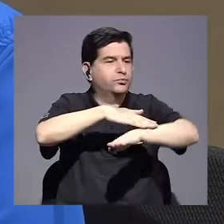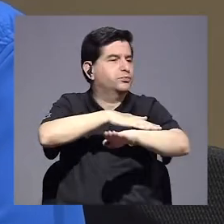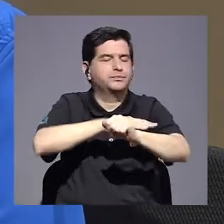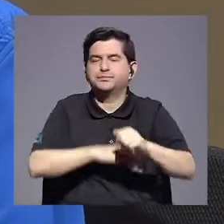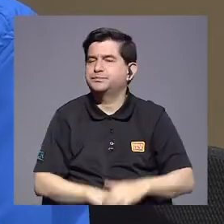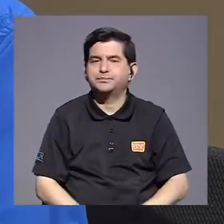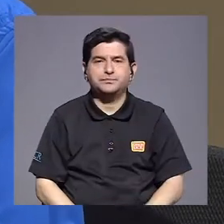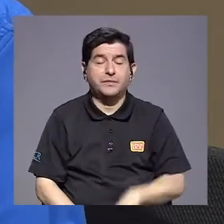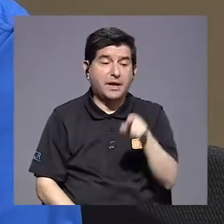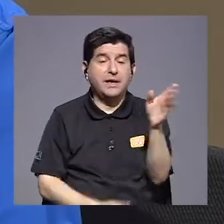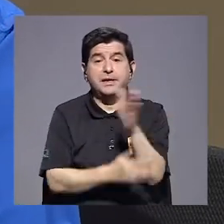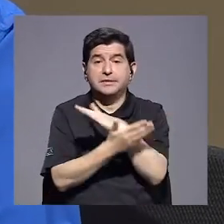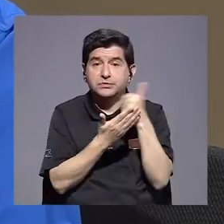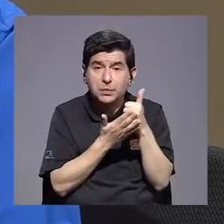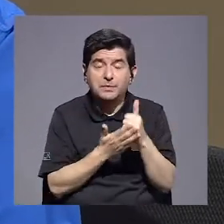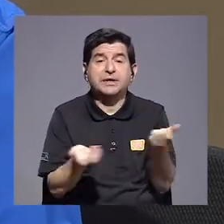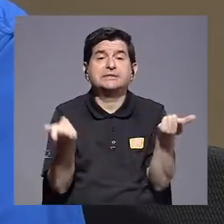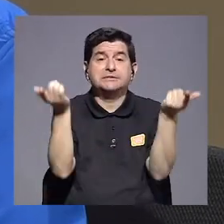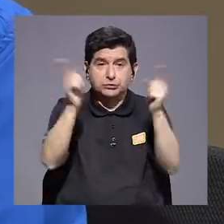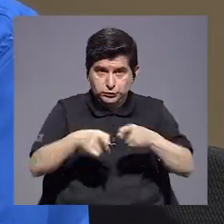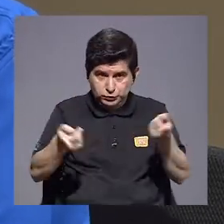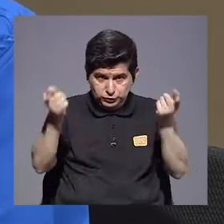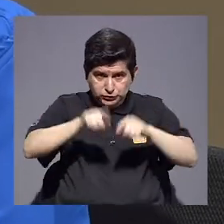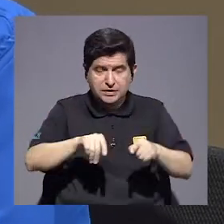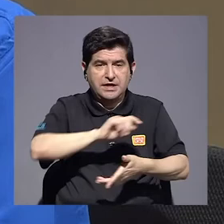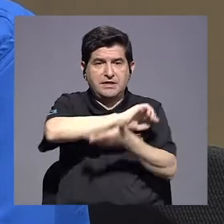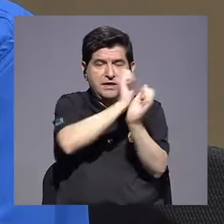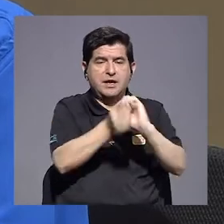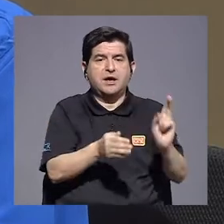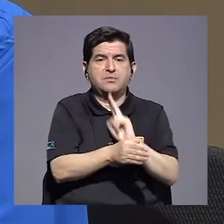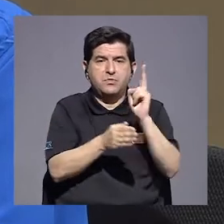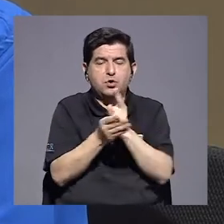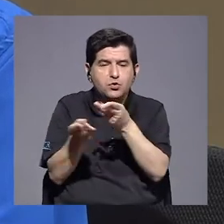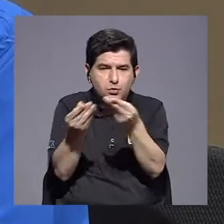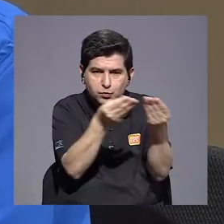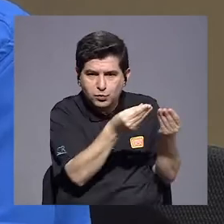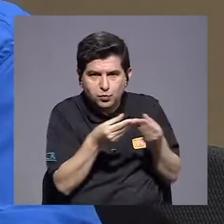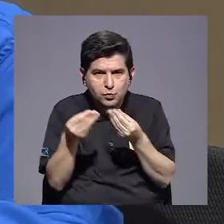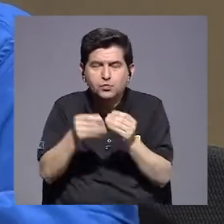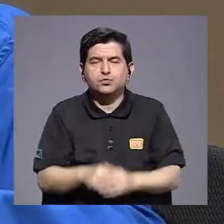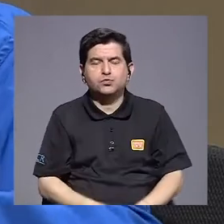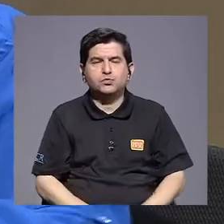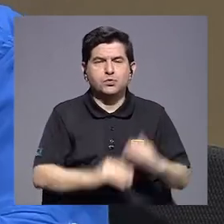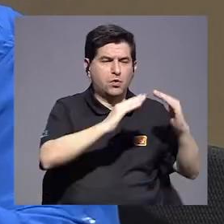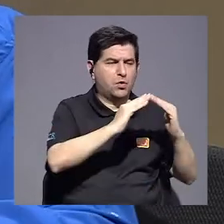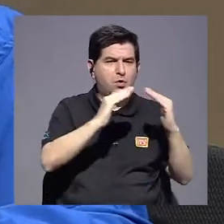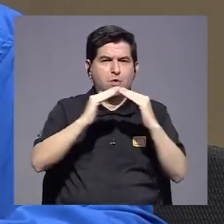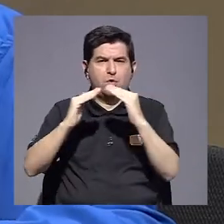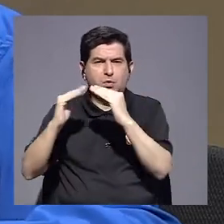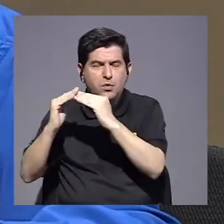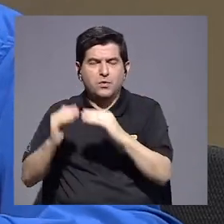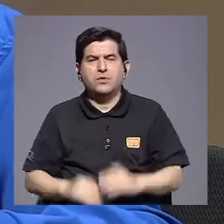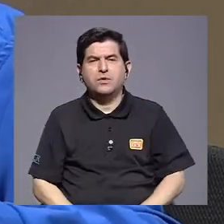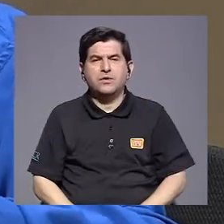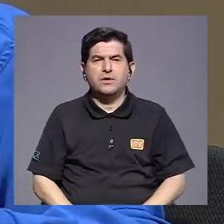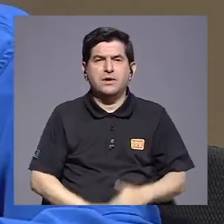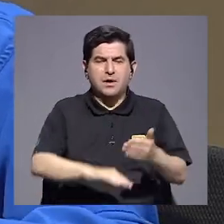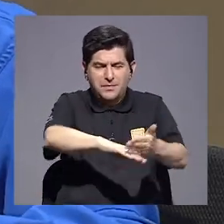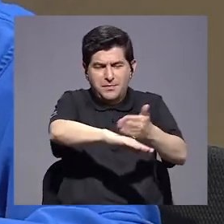subterránea. Entonces eso es parte de lo que nos está pasando. El cambio de uso del suelo, la urbanización, el